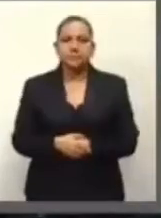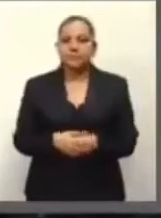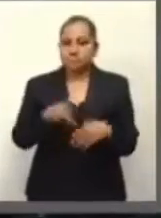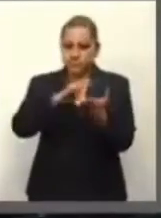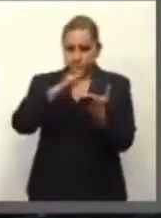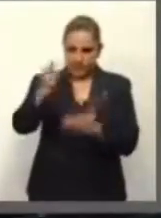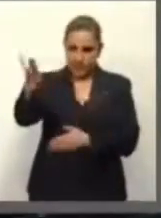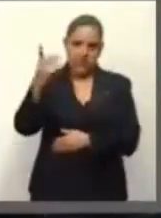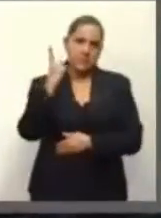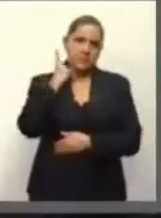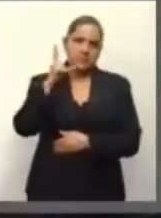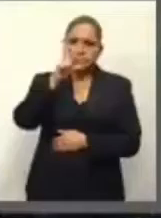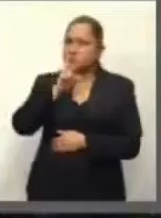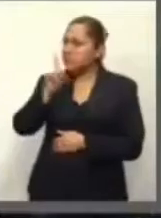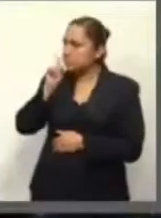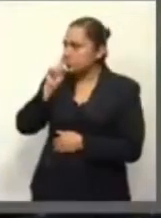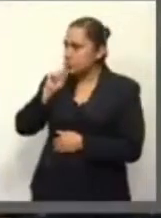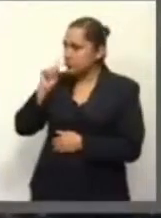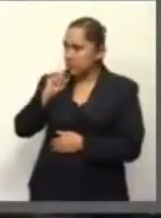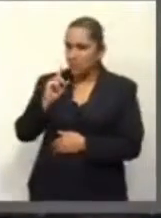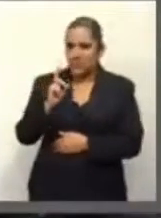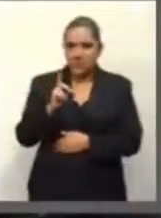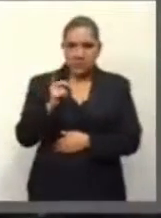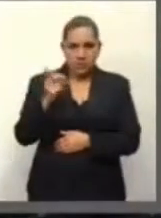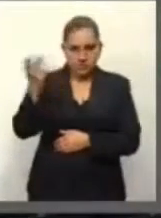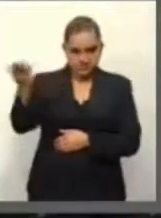Gracias, diputada presidenta.